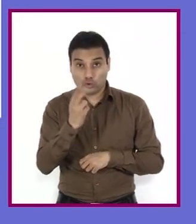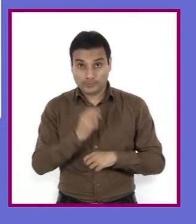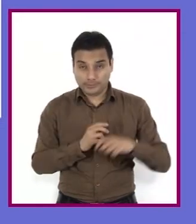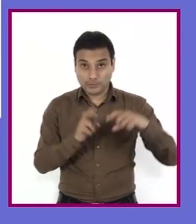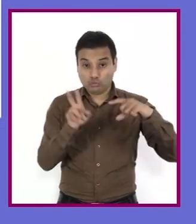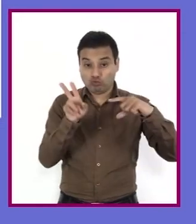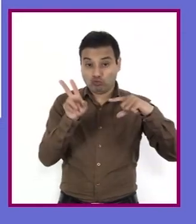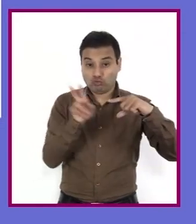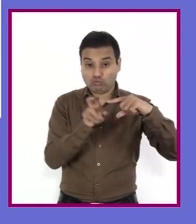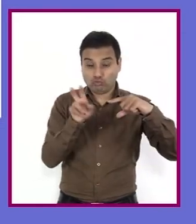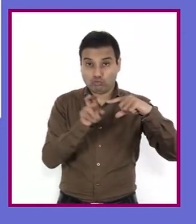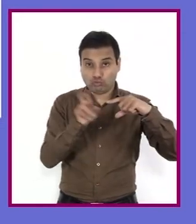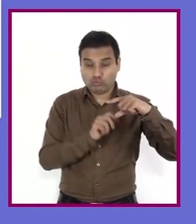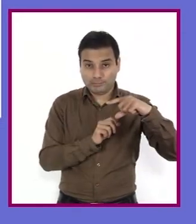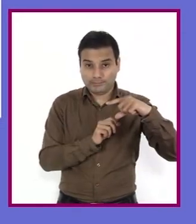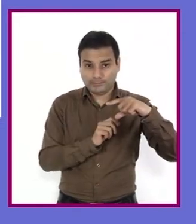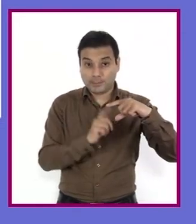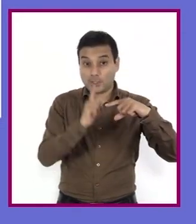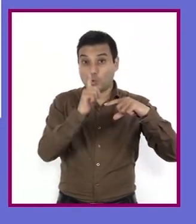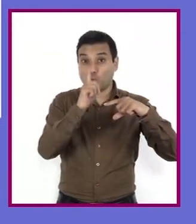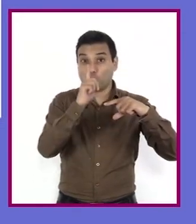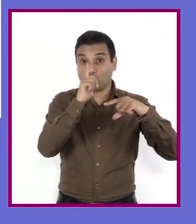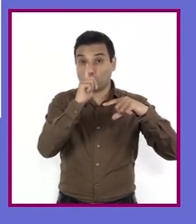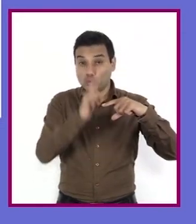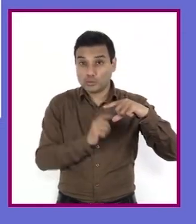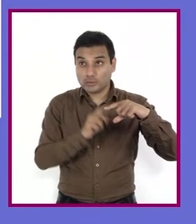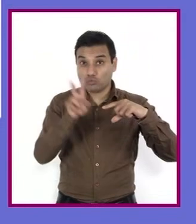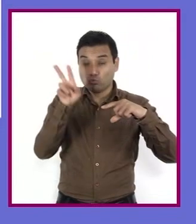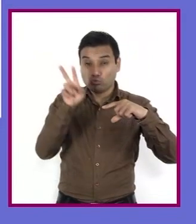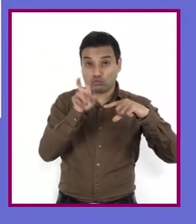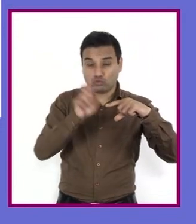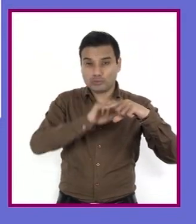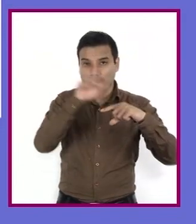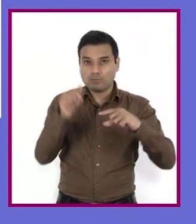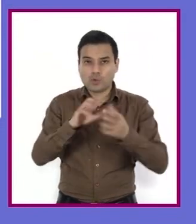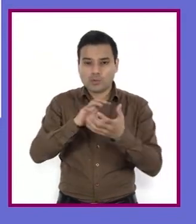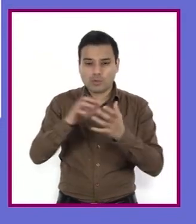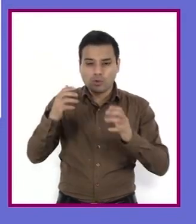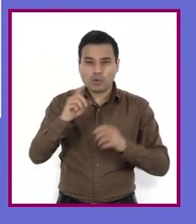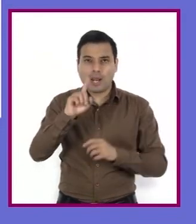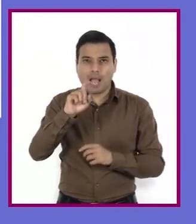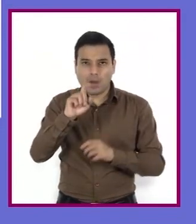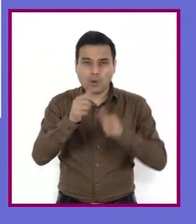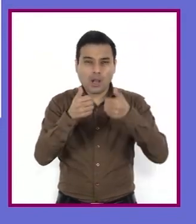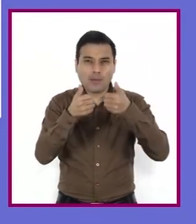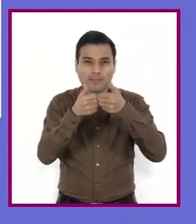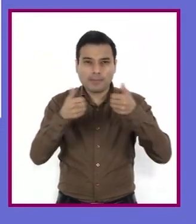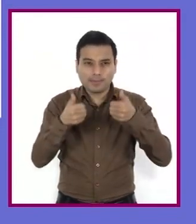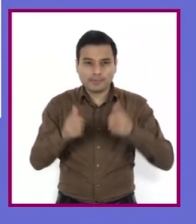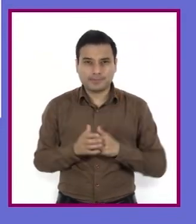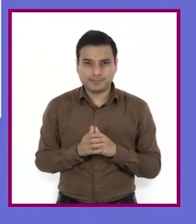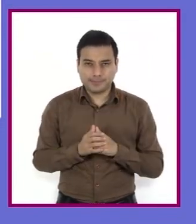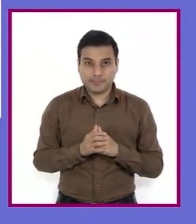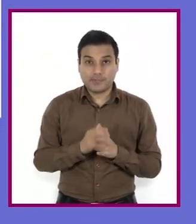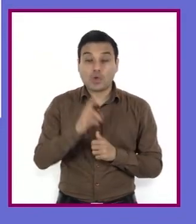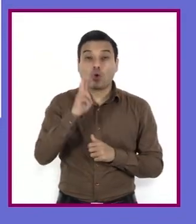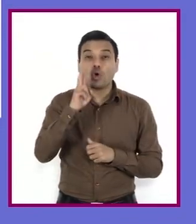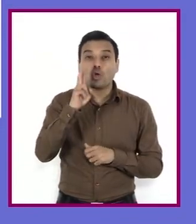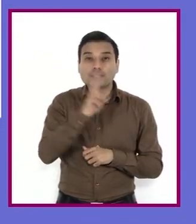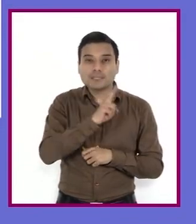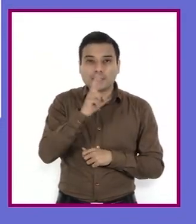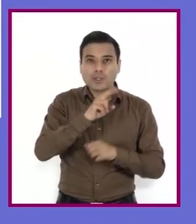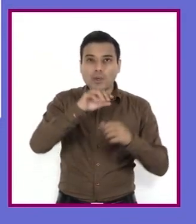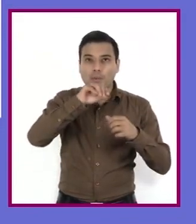la hoja. La luz solar rompe las moléculas de agua en hidrógeno y en oxígeno. El oxígeno es liberado al ambiente, mientras que